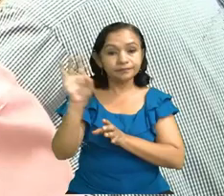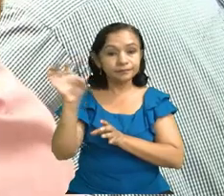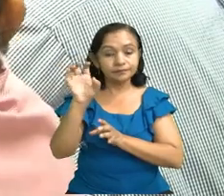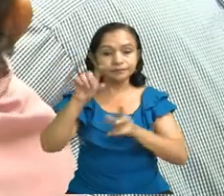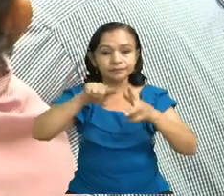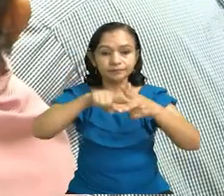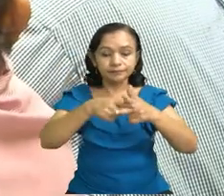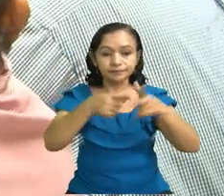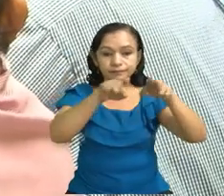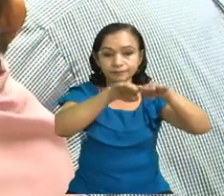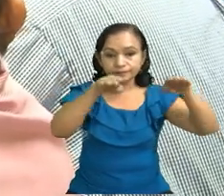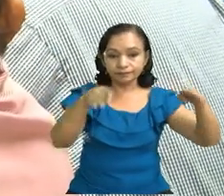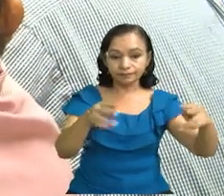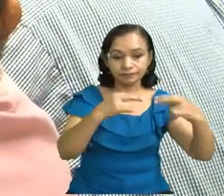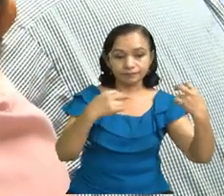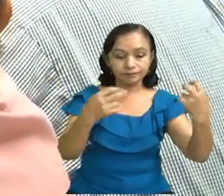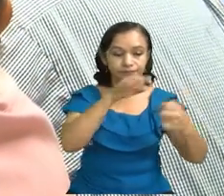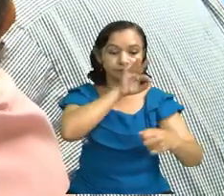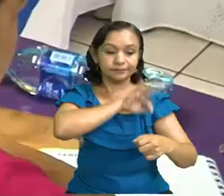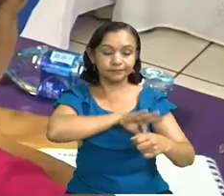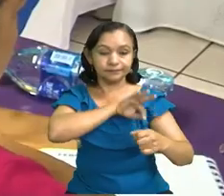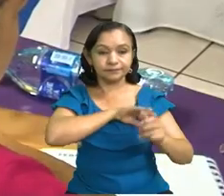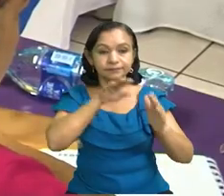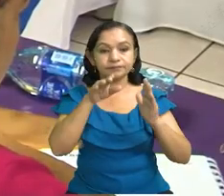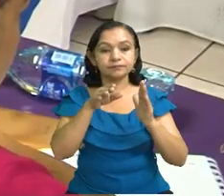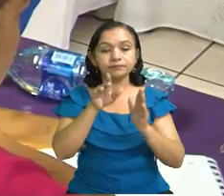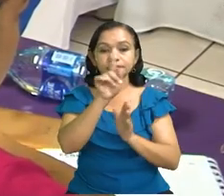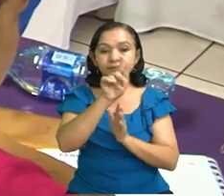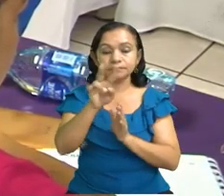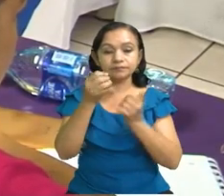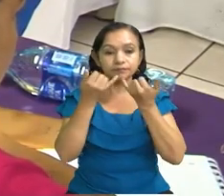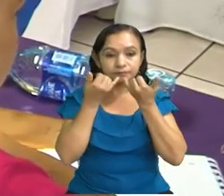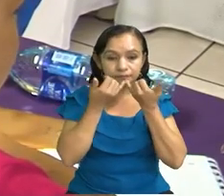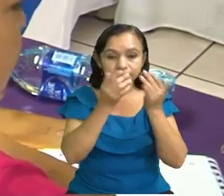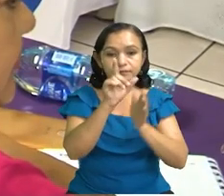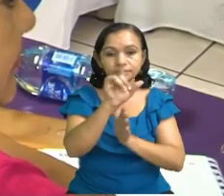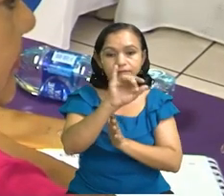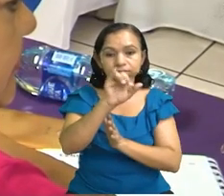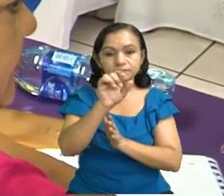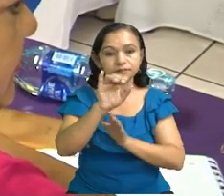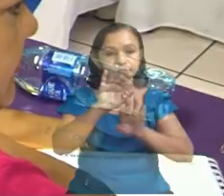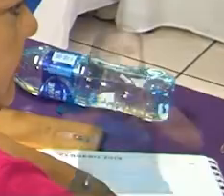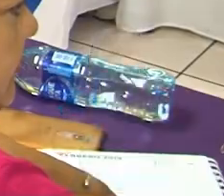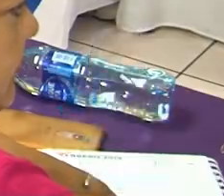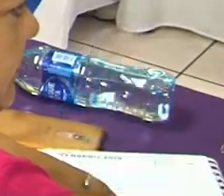de negociación del salario mínimo. Para el canal parlamentario, informó Liz Escoto.